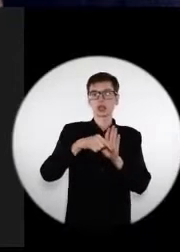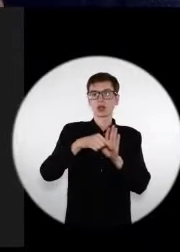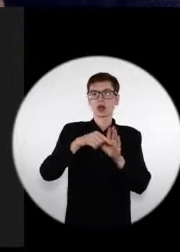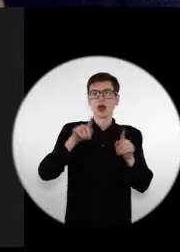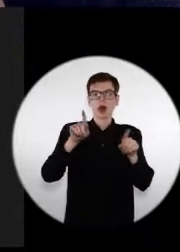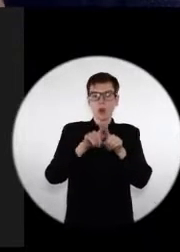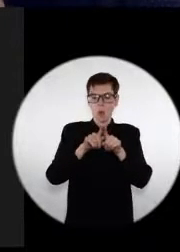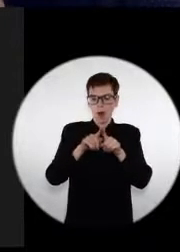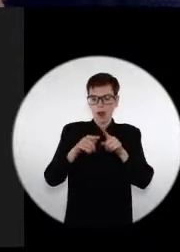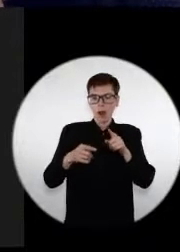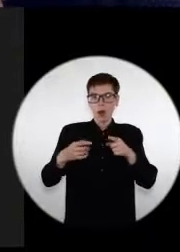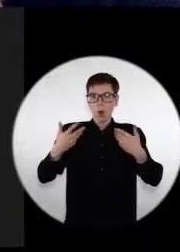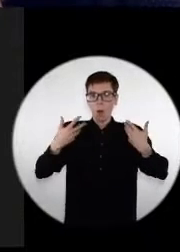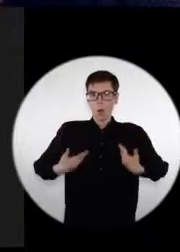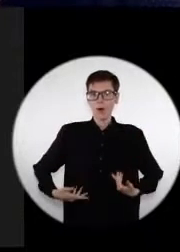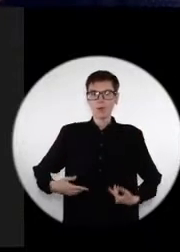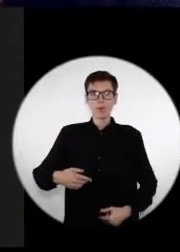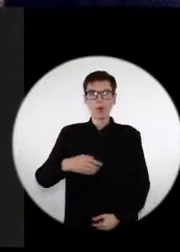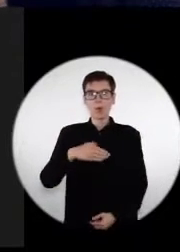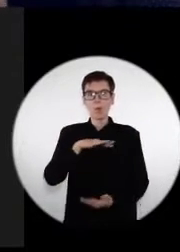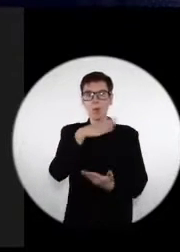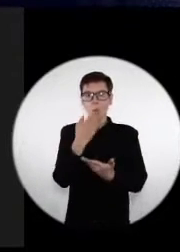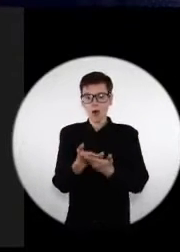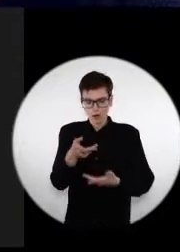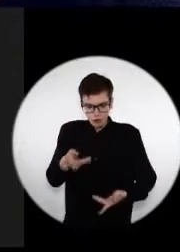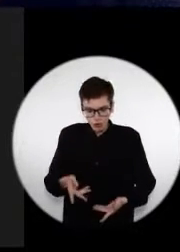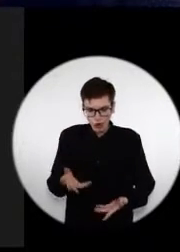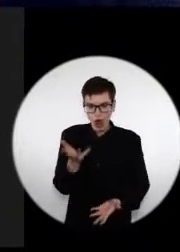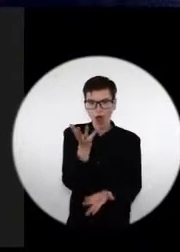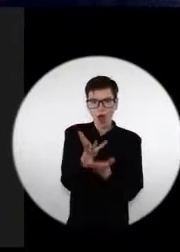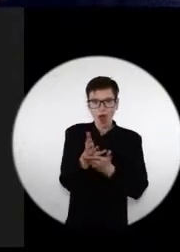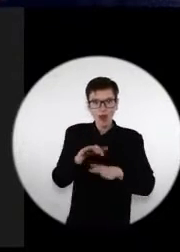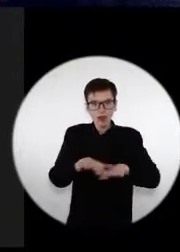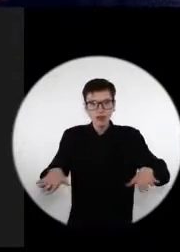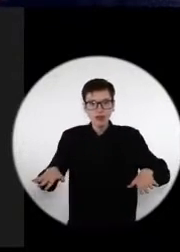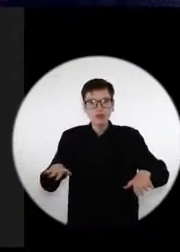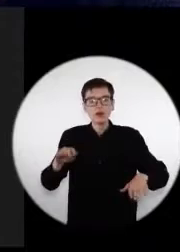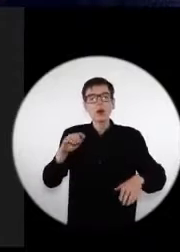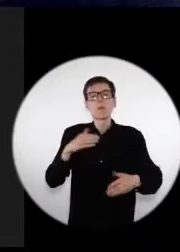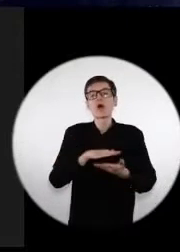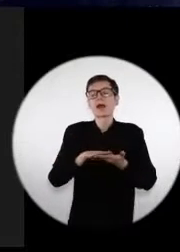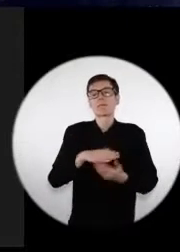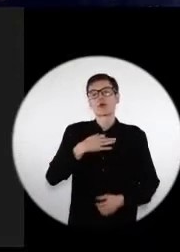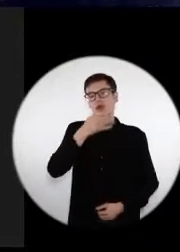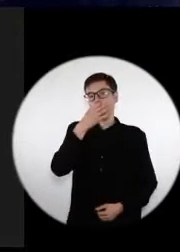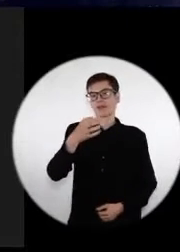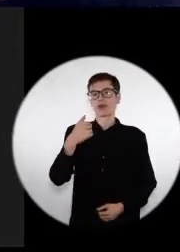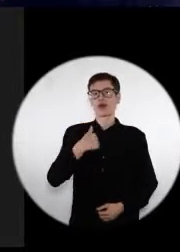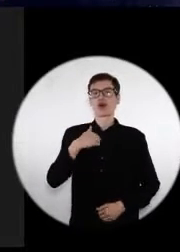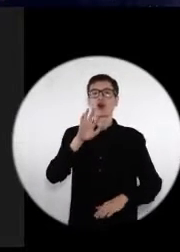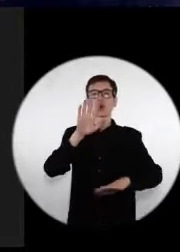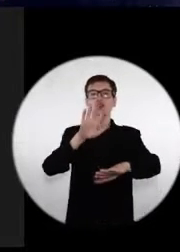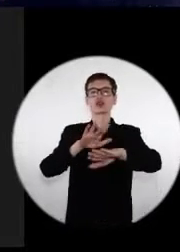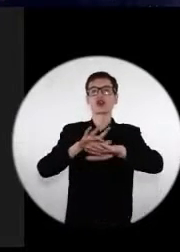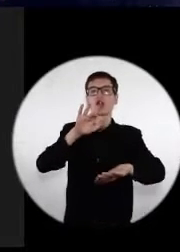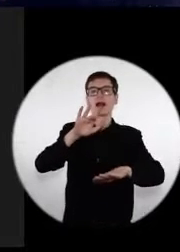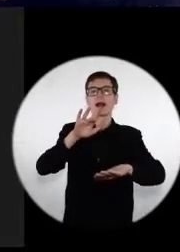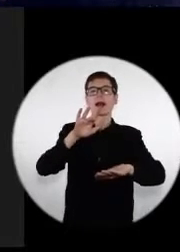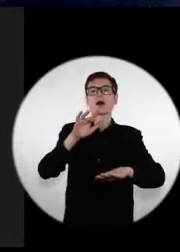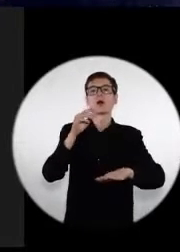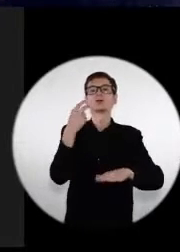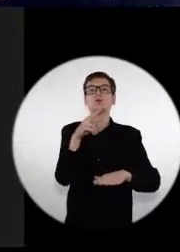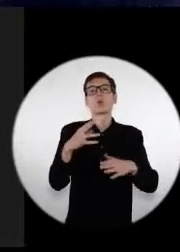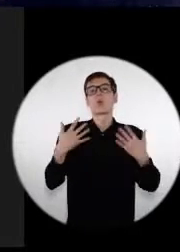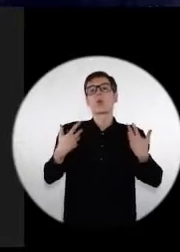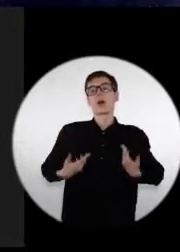espectador el espectador sordo así es que yo instaló mi señas el verdadero cuerpo muerto que tengo delante nido